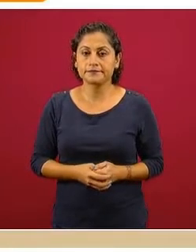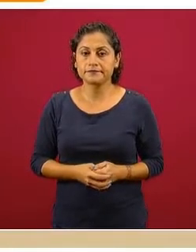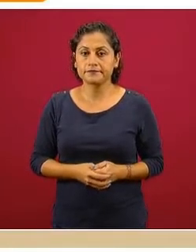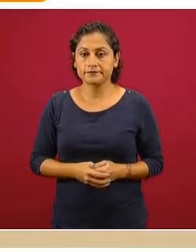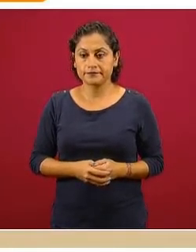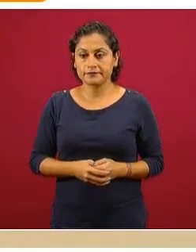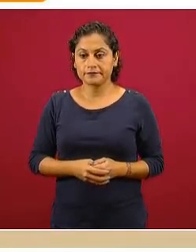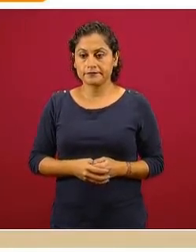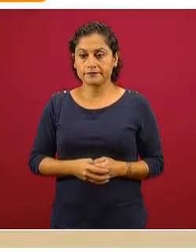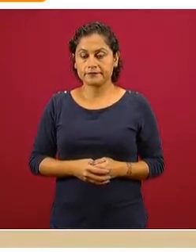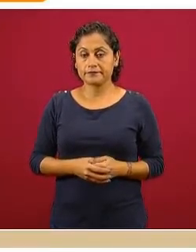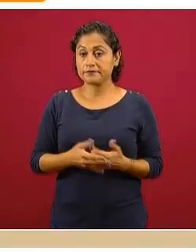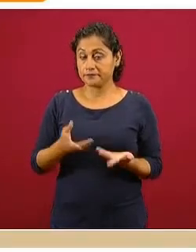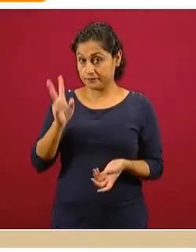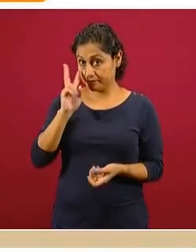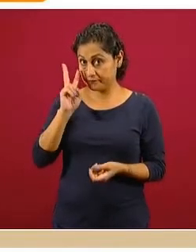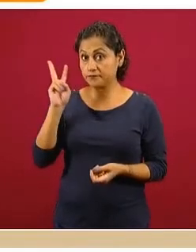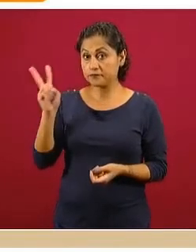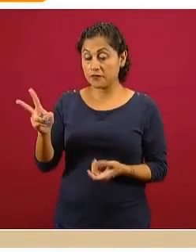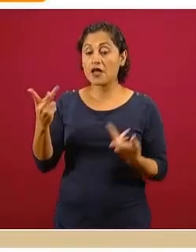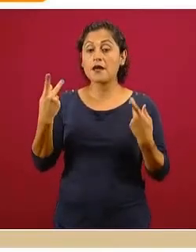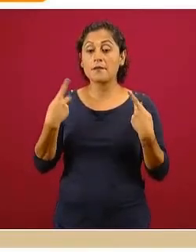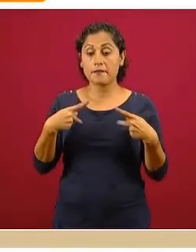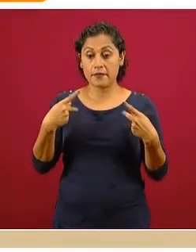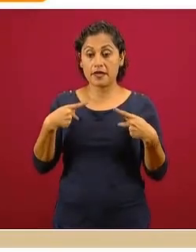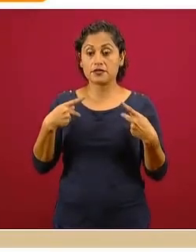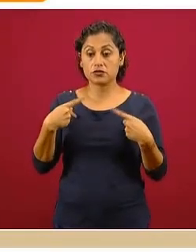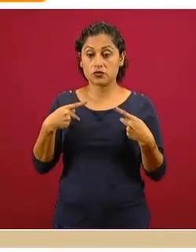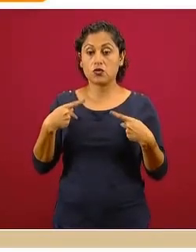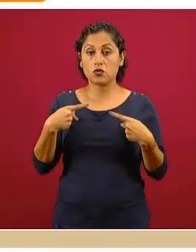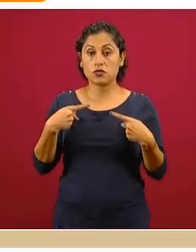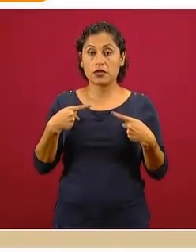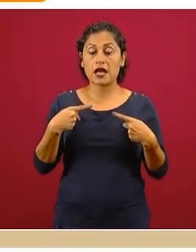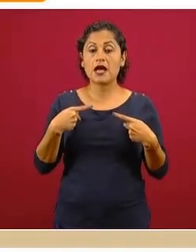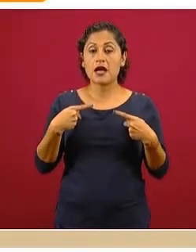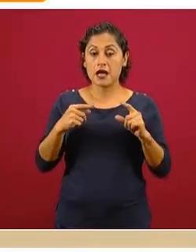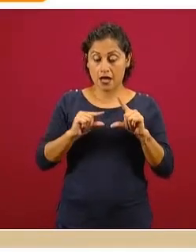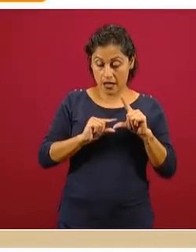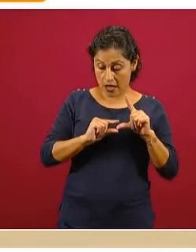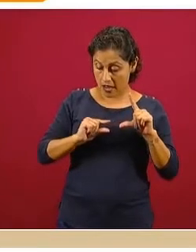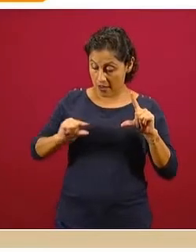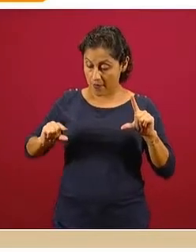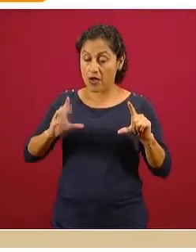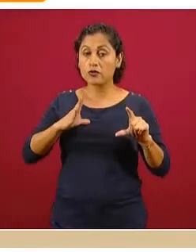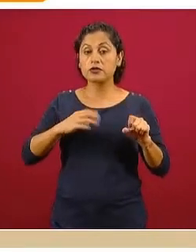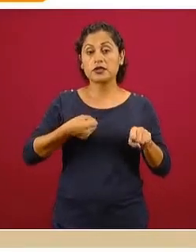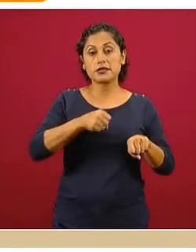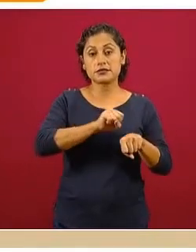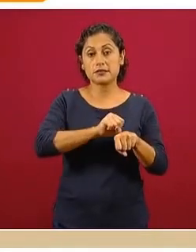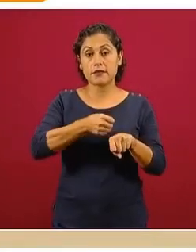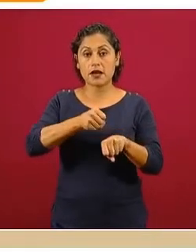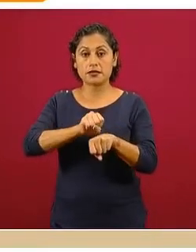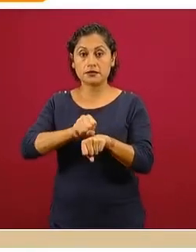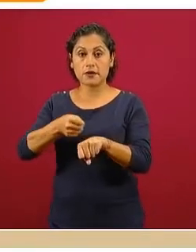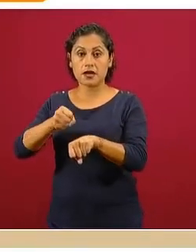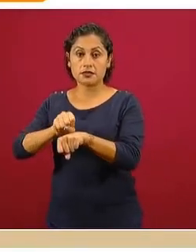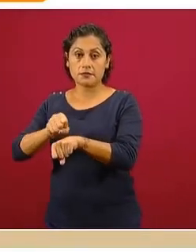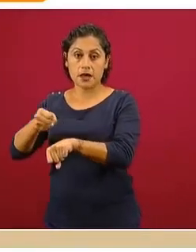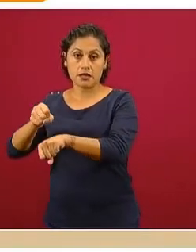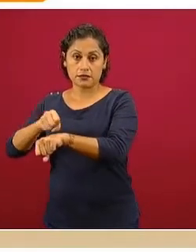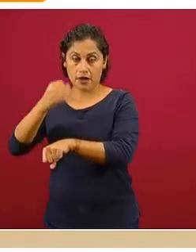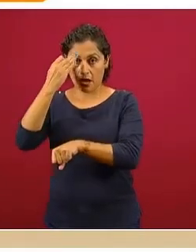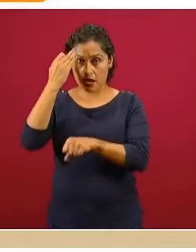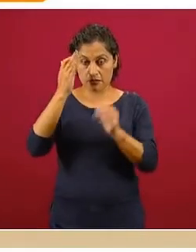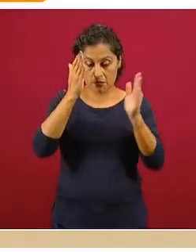que estas personas están agrupadas por semana epidemiológica, que es precisamente las barras que vemos en la